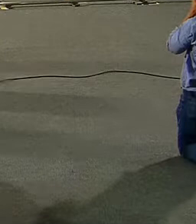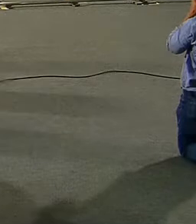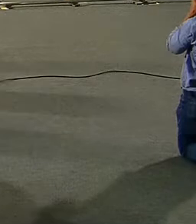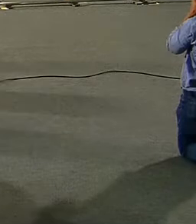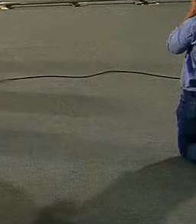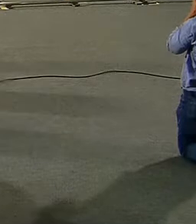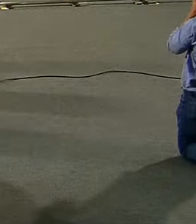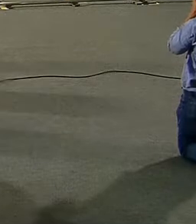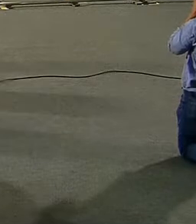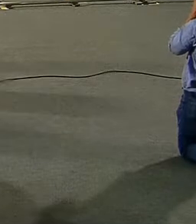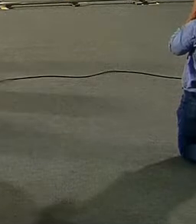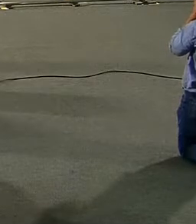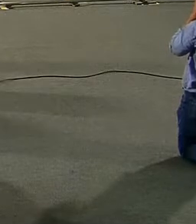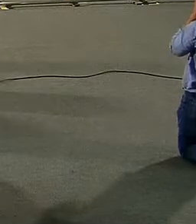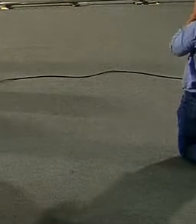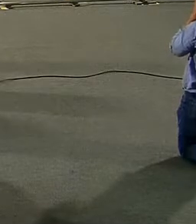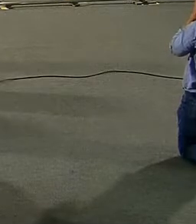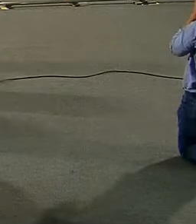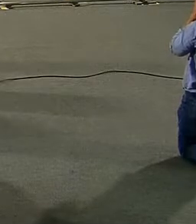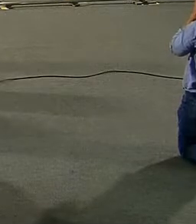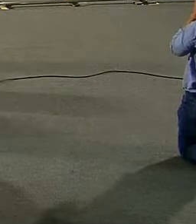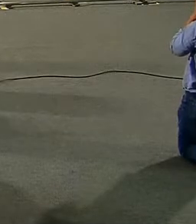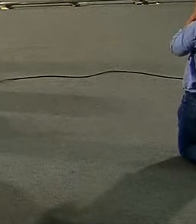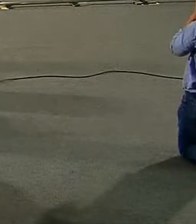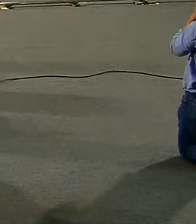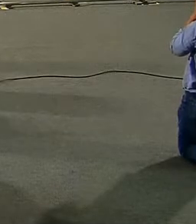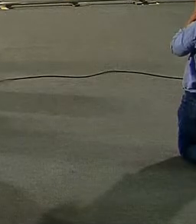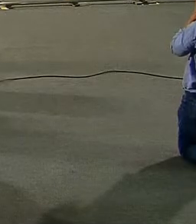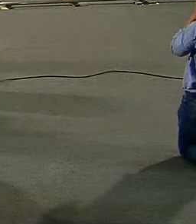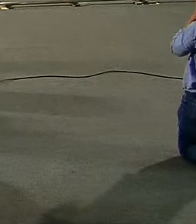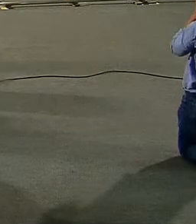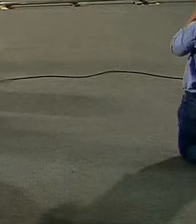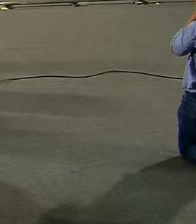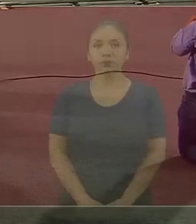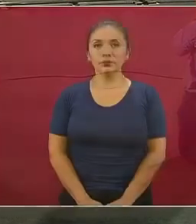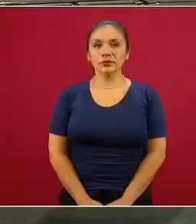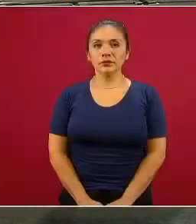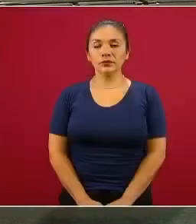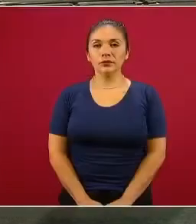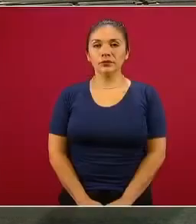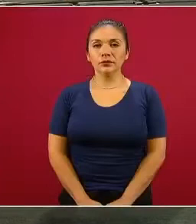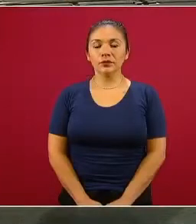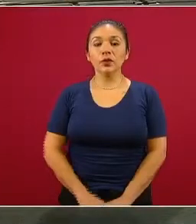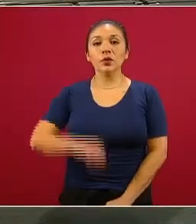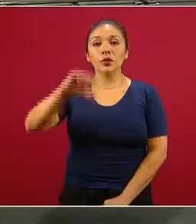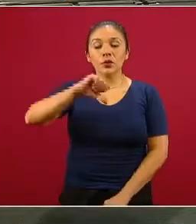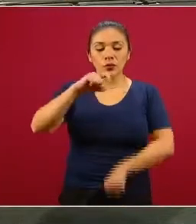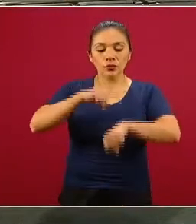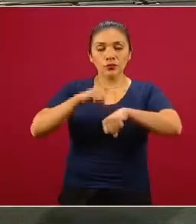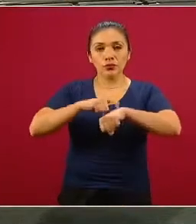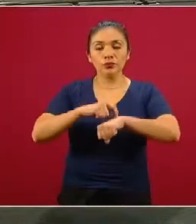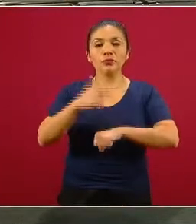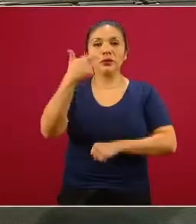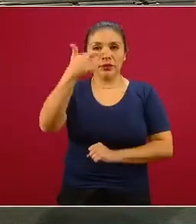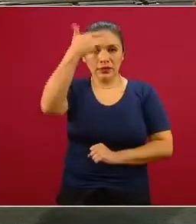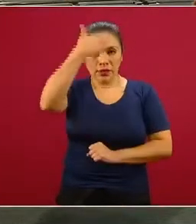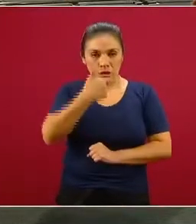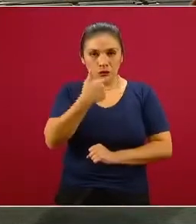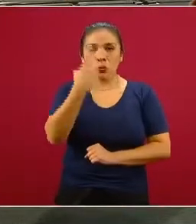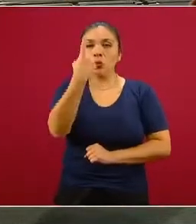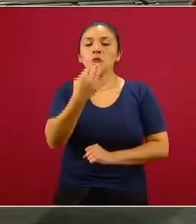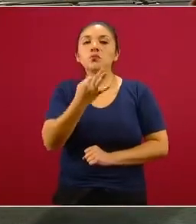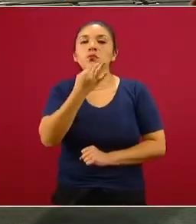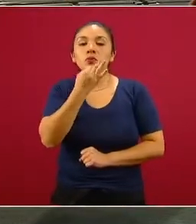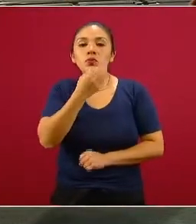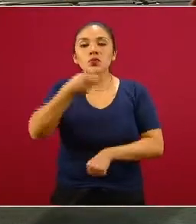Muy buenas noches. ¿Qué tal? ¿Cómo están? Hoy son las 19 horas con 1 minuto del martes 5 de